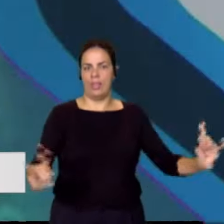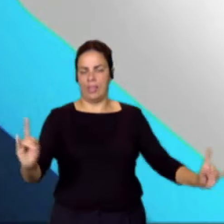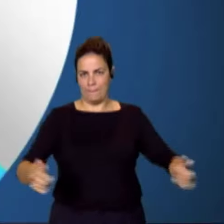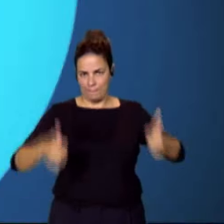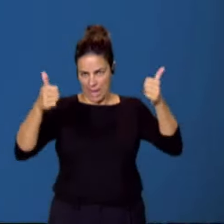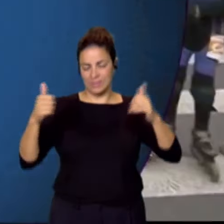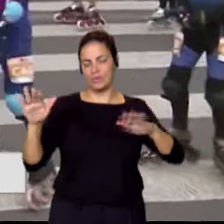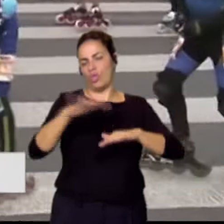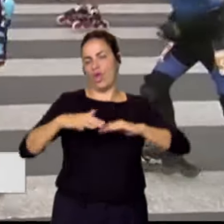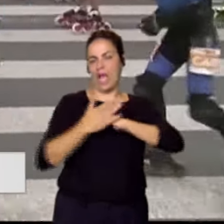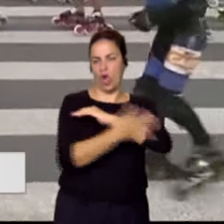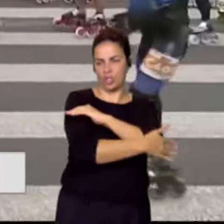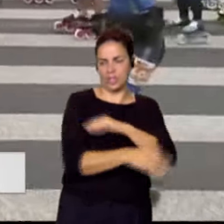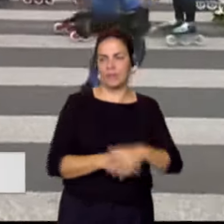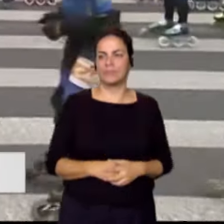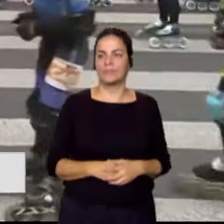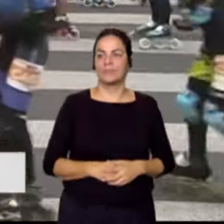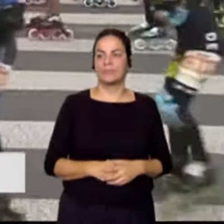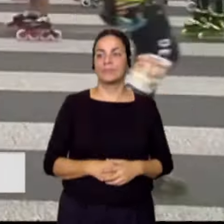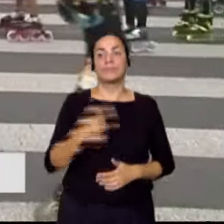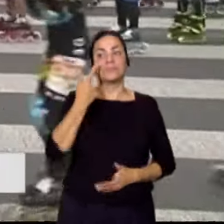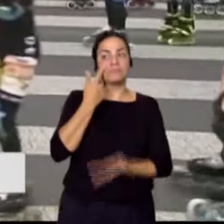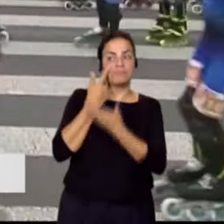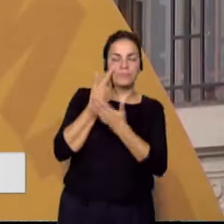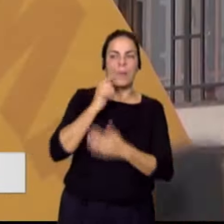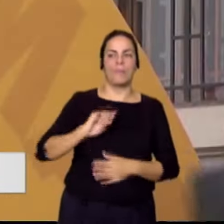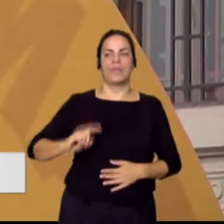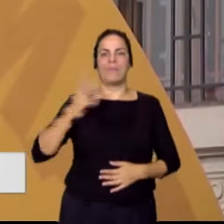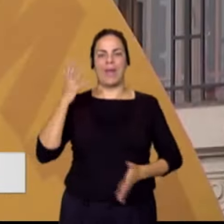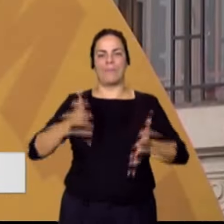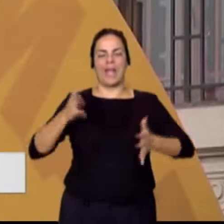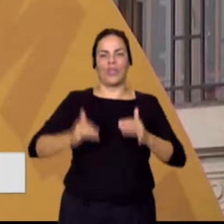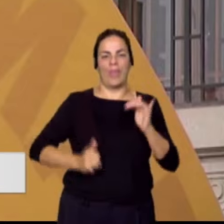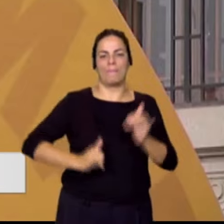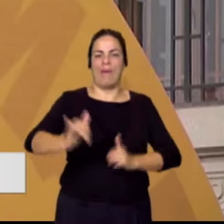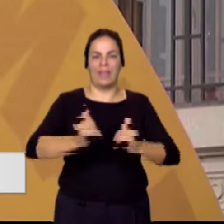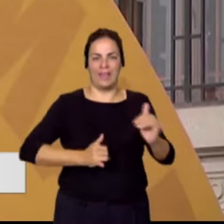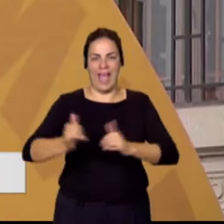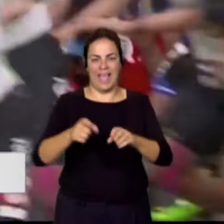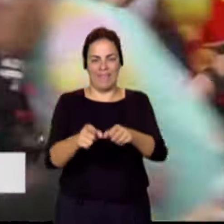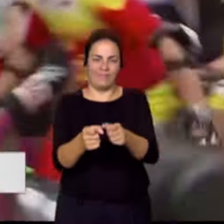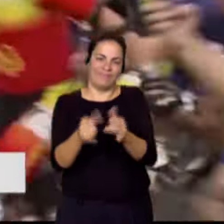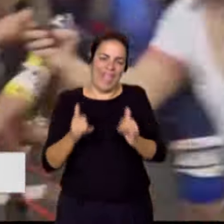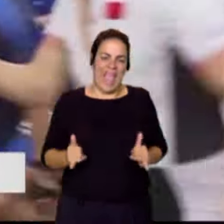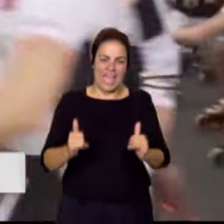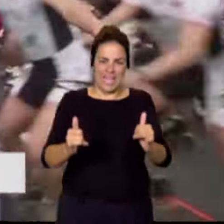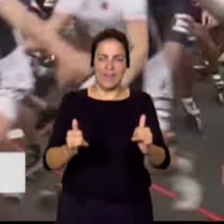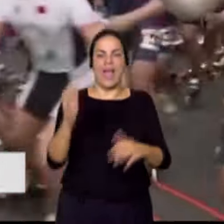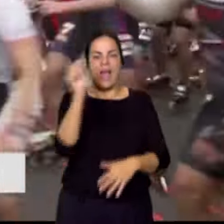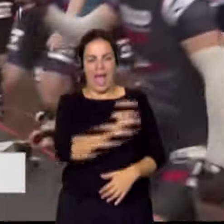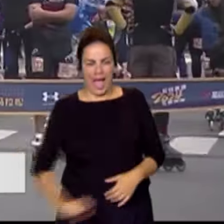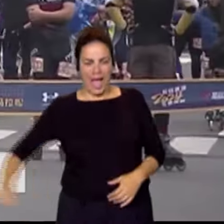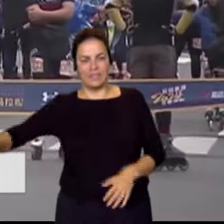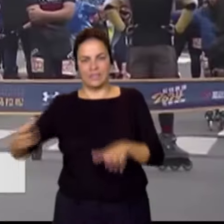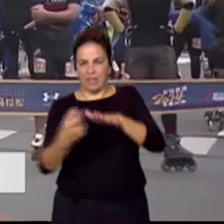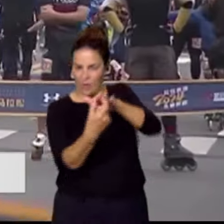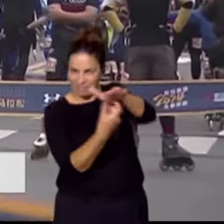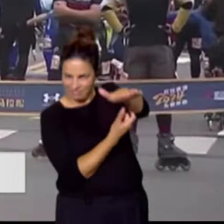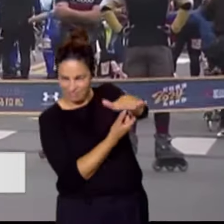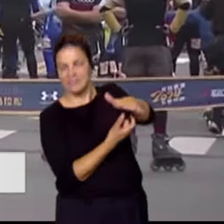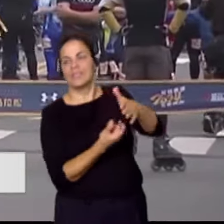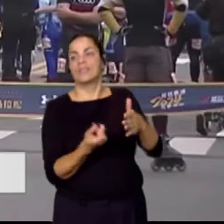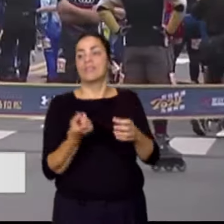costa y lo que ven es el primer maratón de patinaje en línea de Asia con más de 400 inscritos se